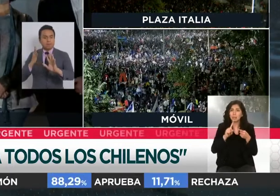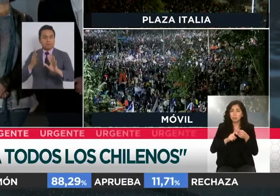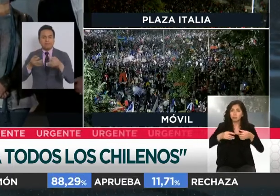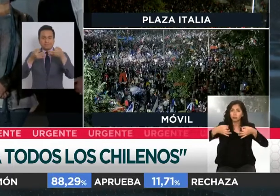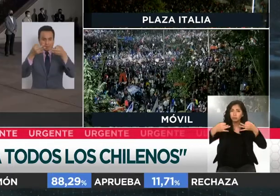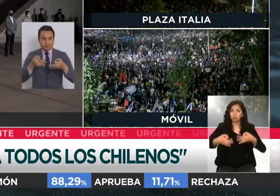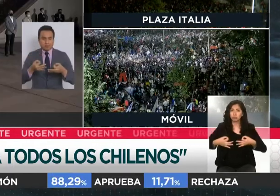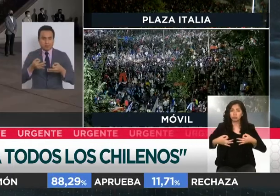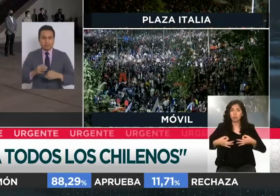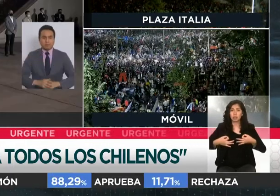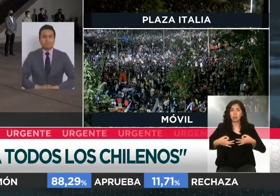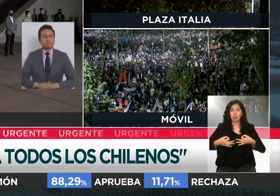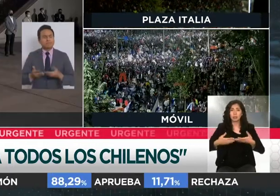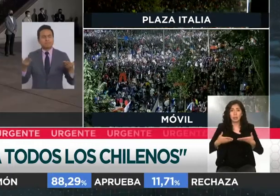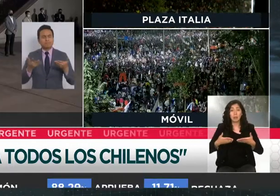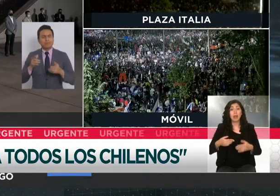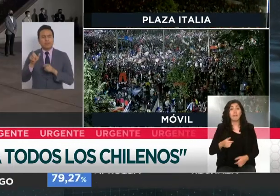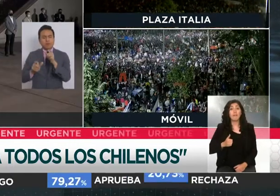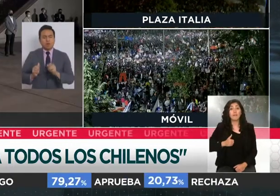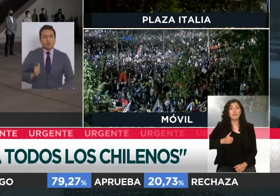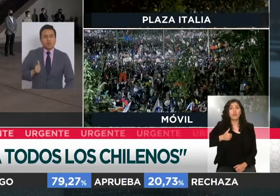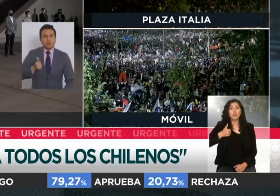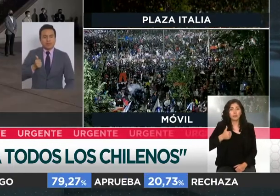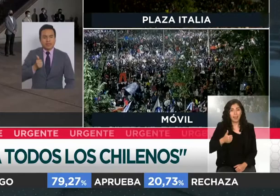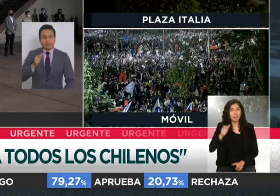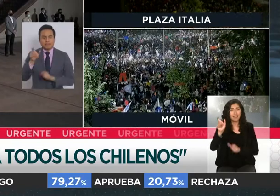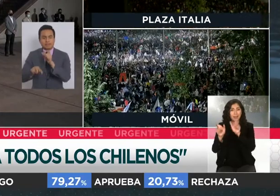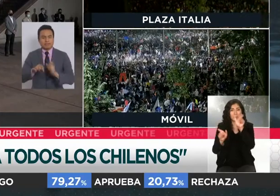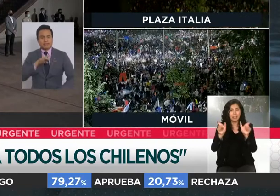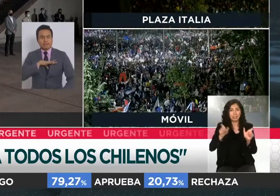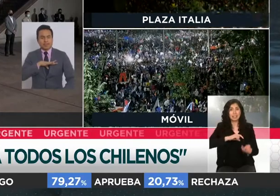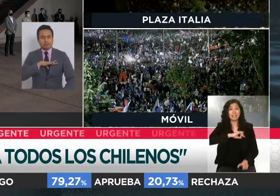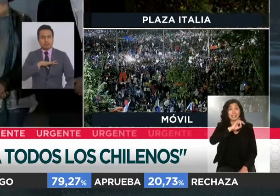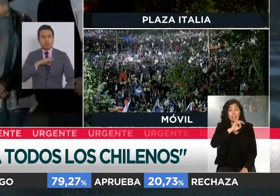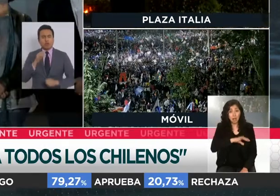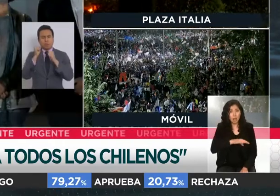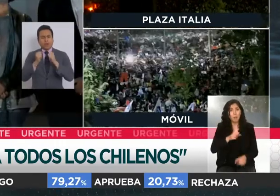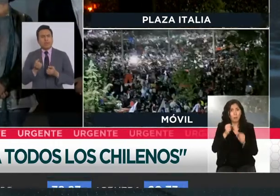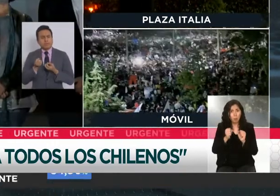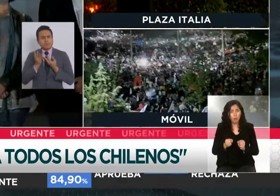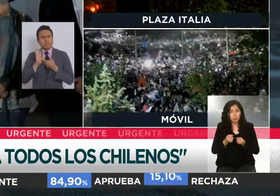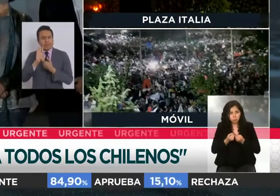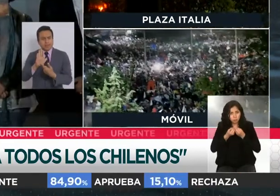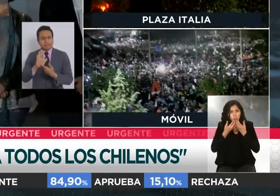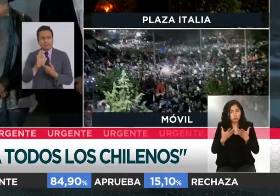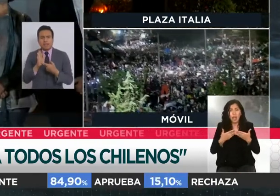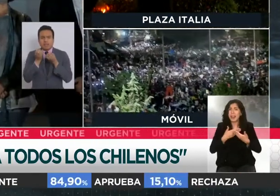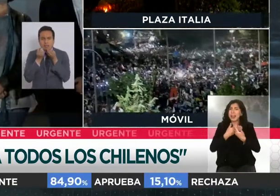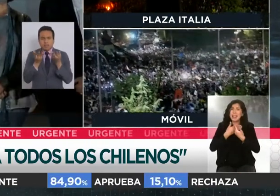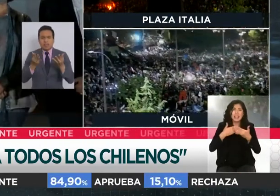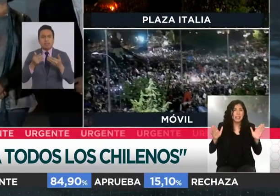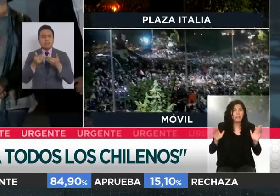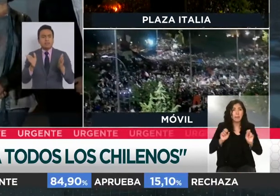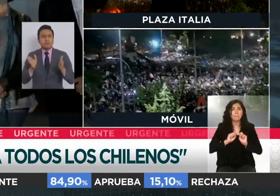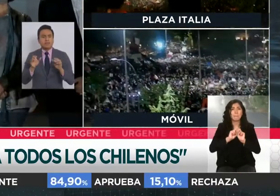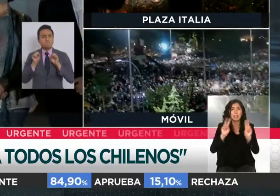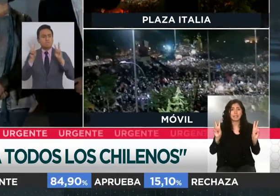seguro, para que la voluntad de los chilenos pudiera expresarse en forma libre y